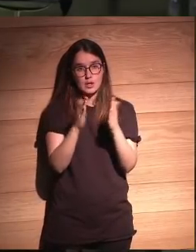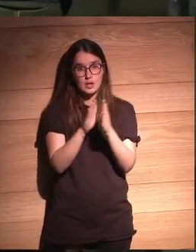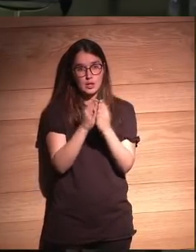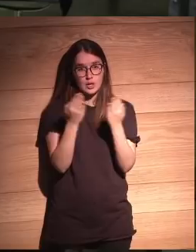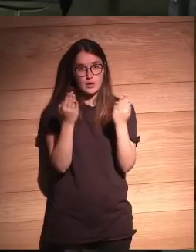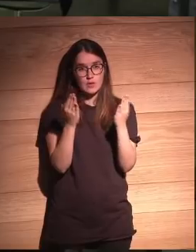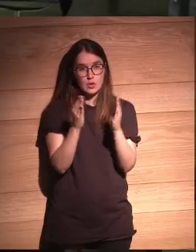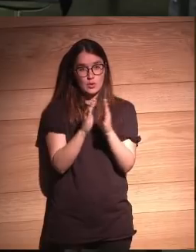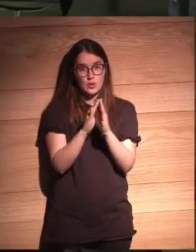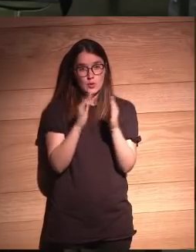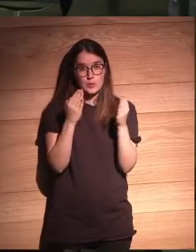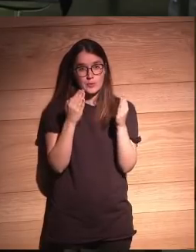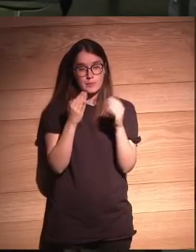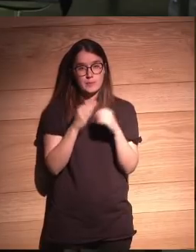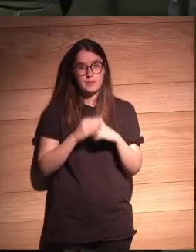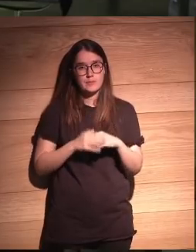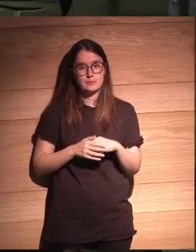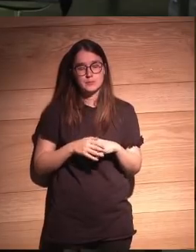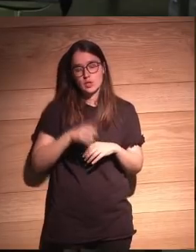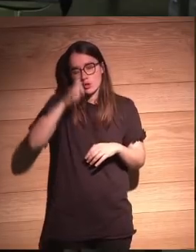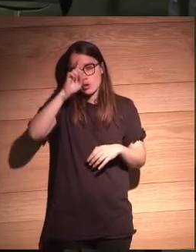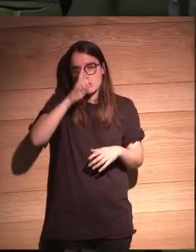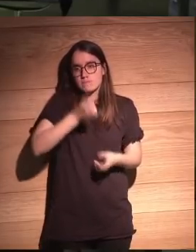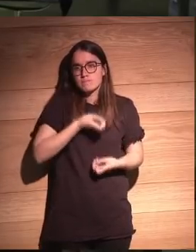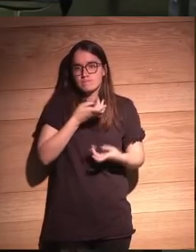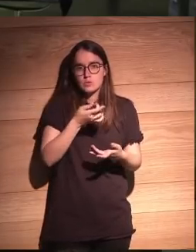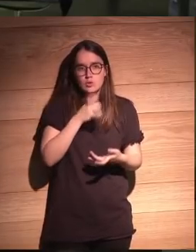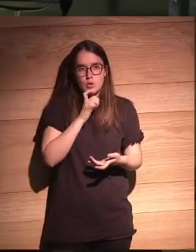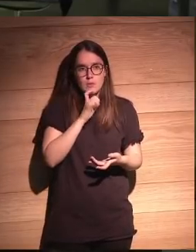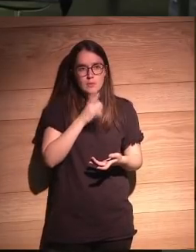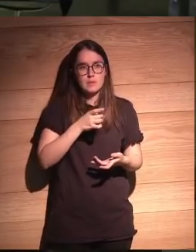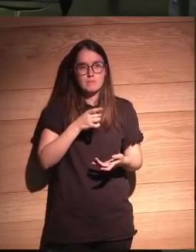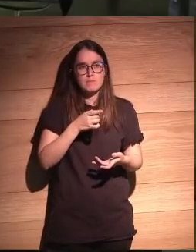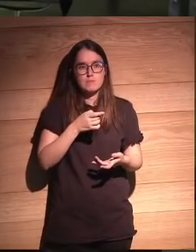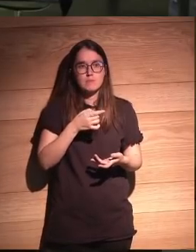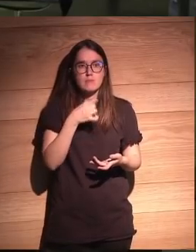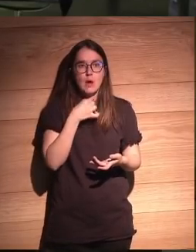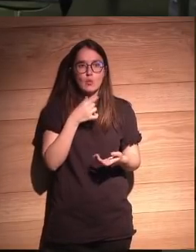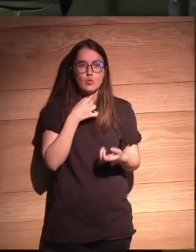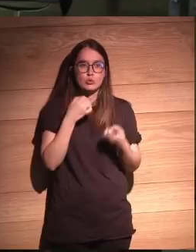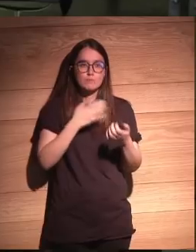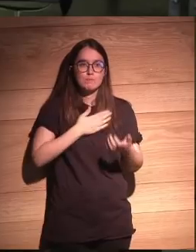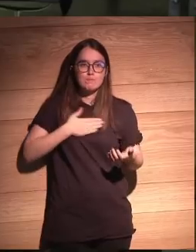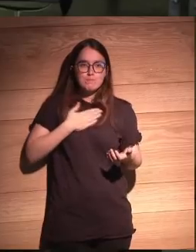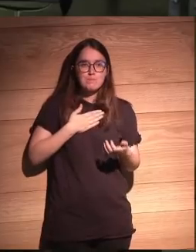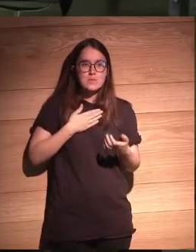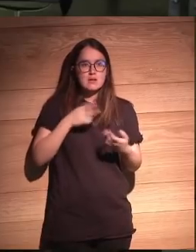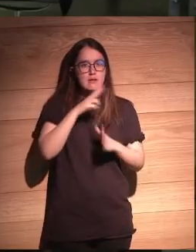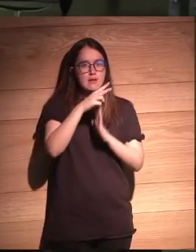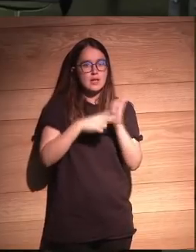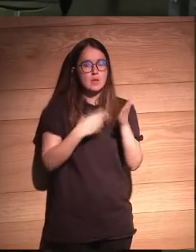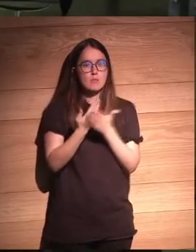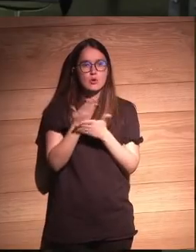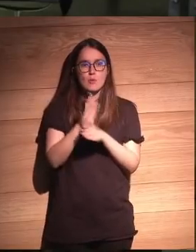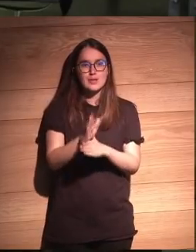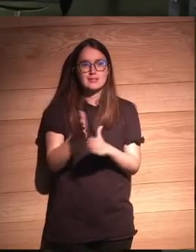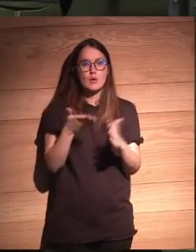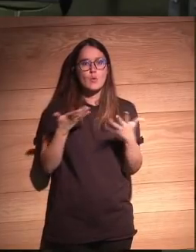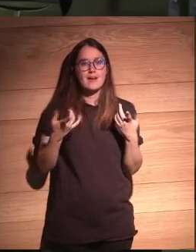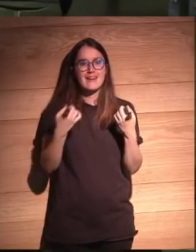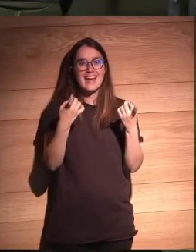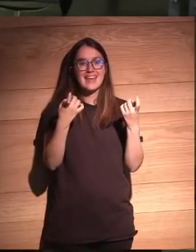me no sé cómo decirlo, me satisfizo mucho leer esa propuesta, y es esa necesidad